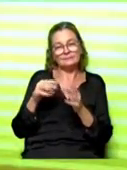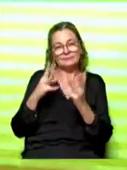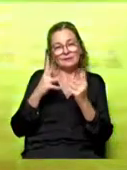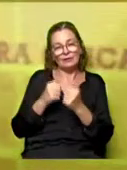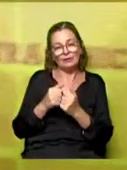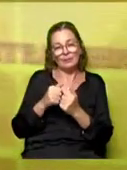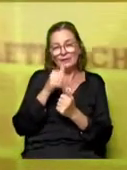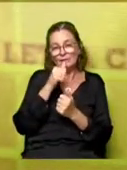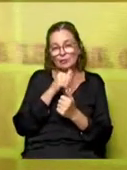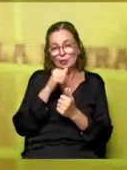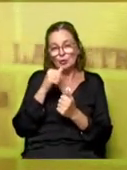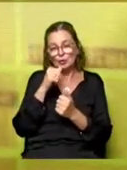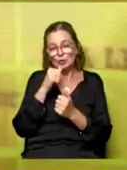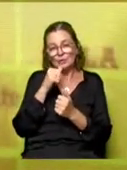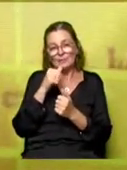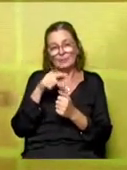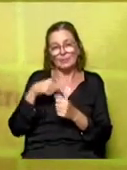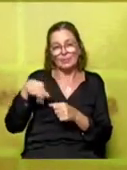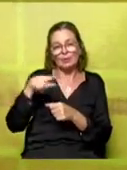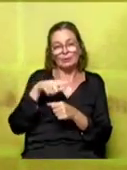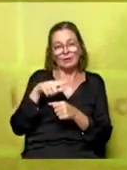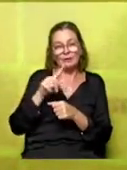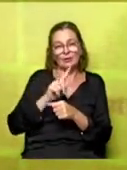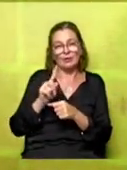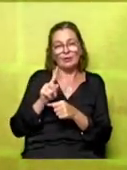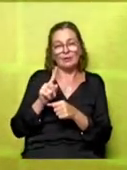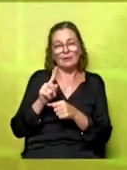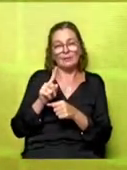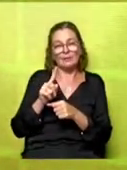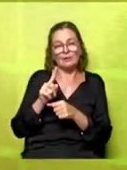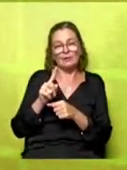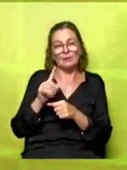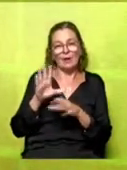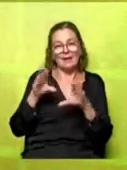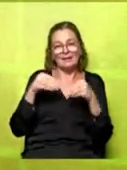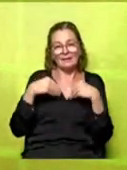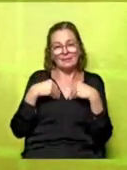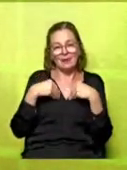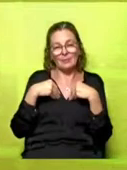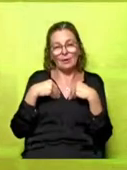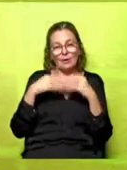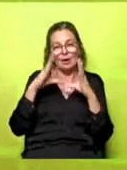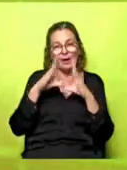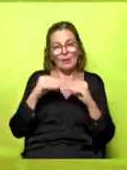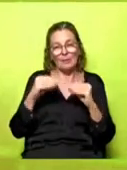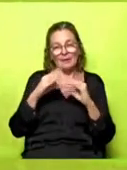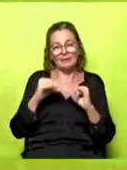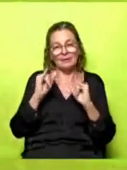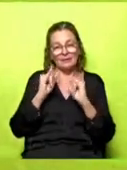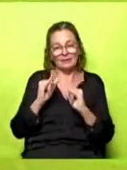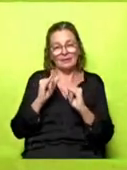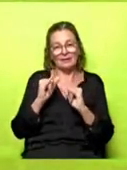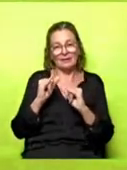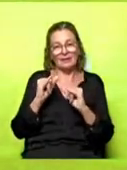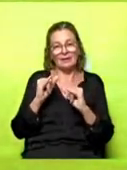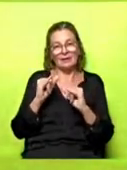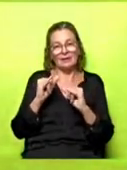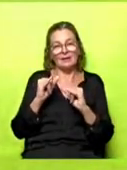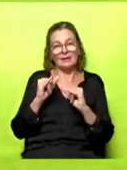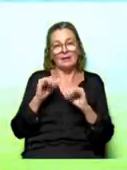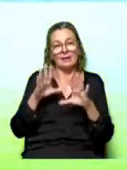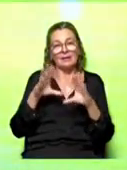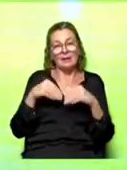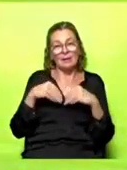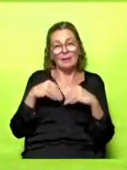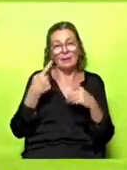de solución, o sea, nosotras no es que no estemos de acuerdo con las cooperativas. Por supuesto que estamos, claro, de acuerdo con las cooperativas, pero